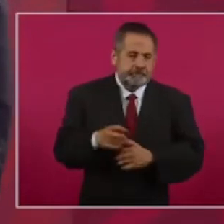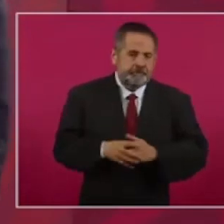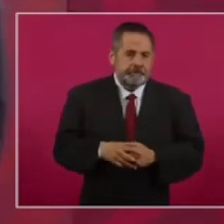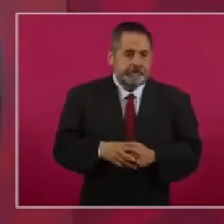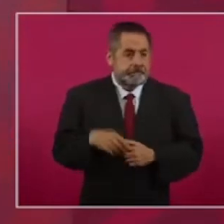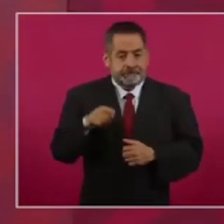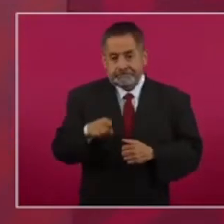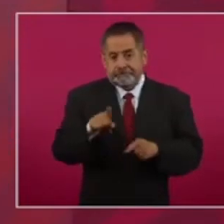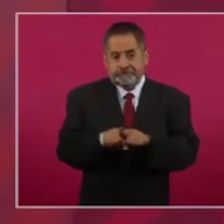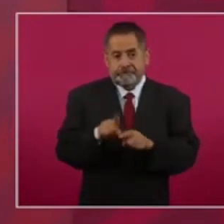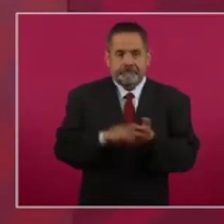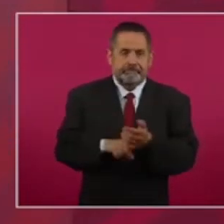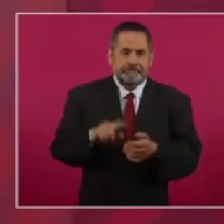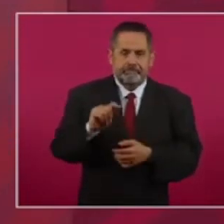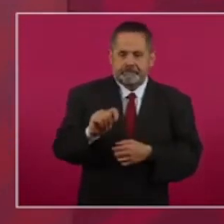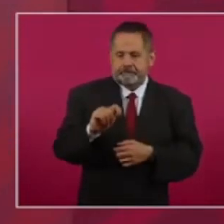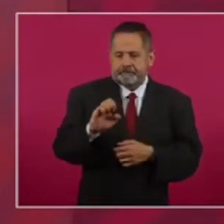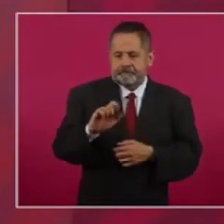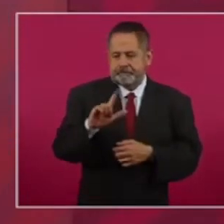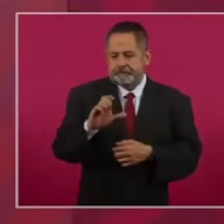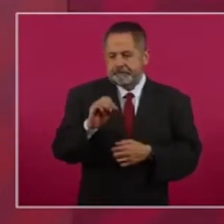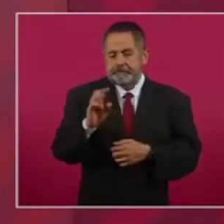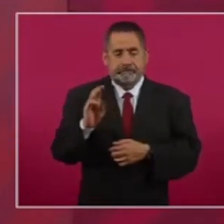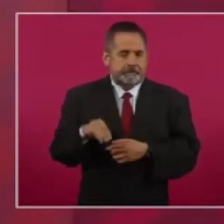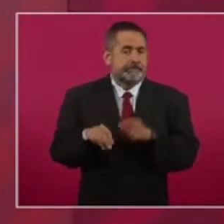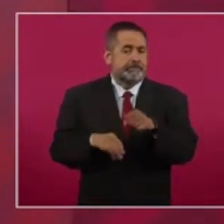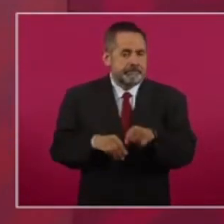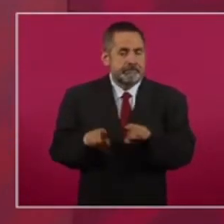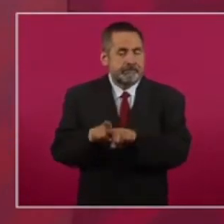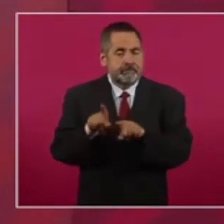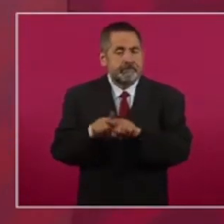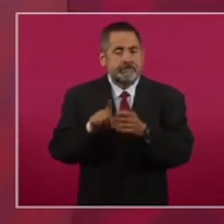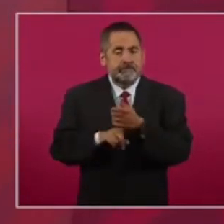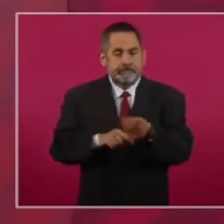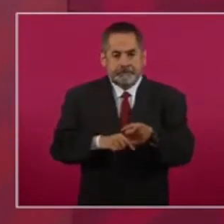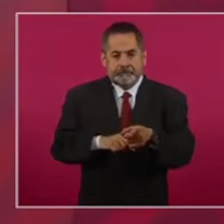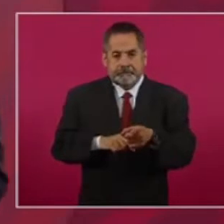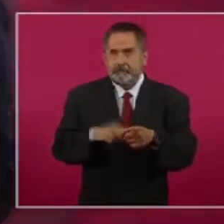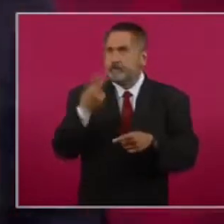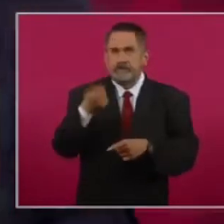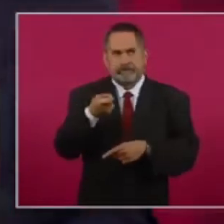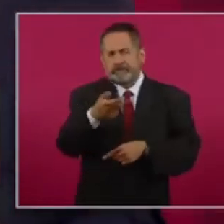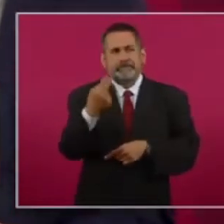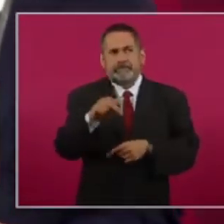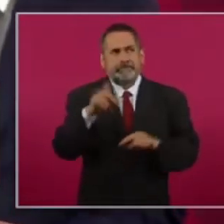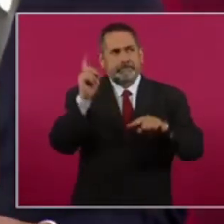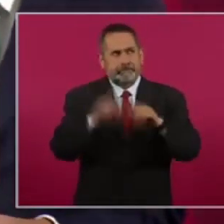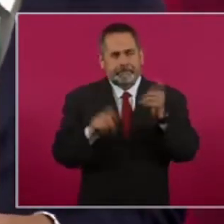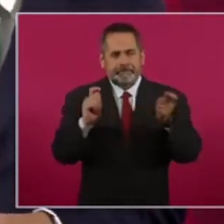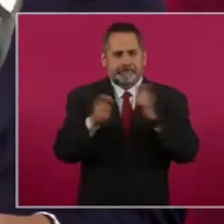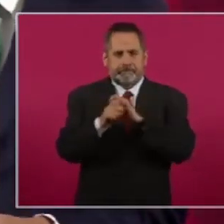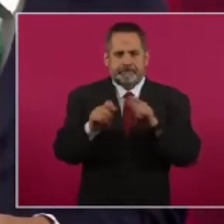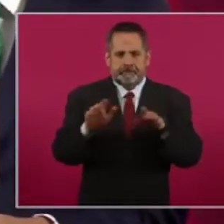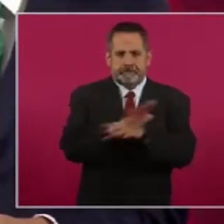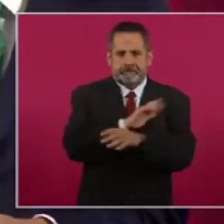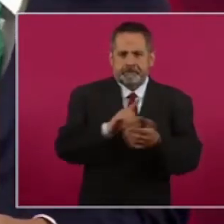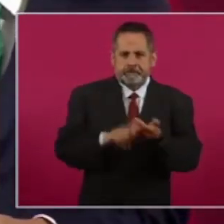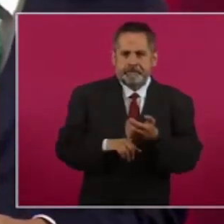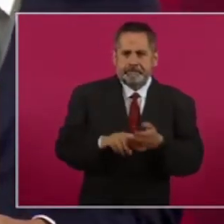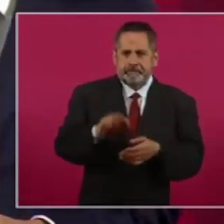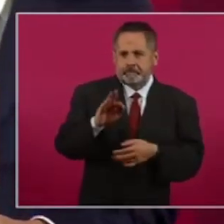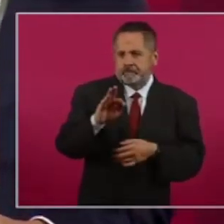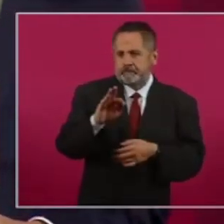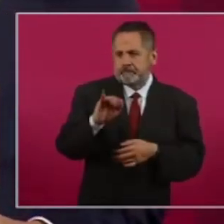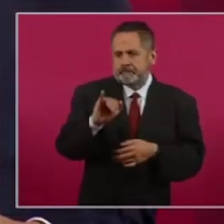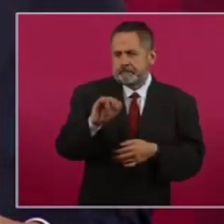telecom va también, que ya no se va a llamar así, va a ser financiera para el